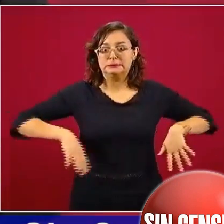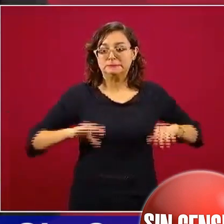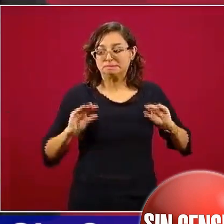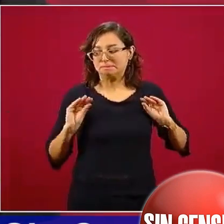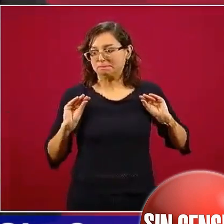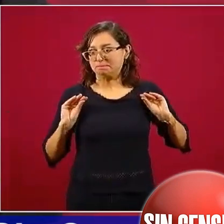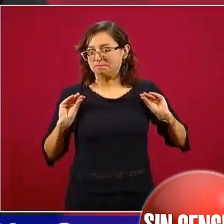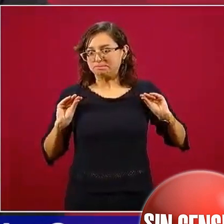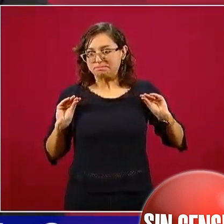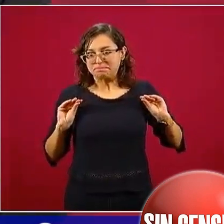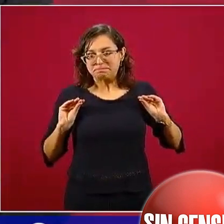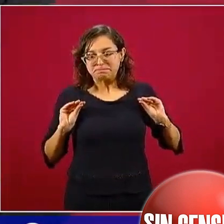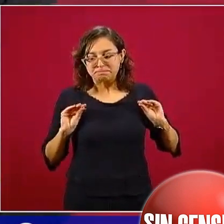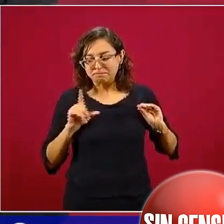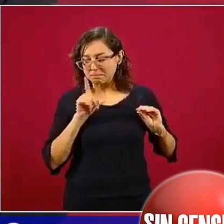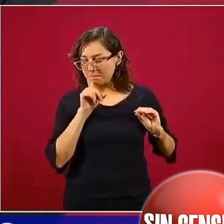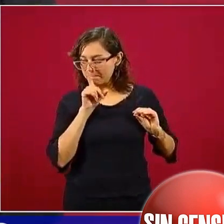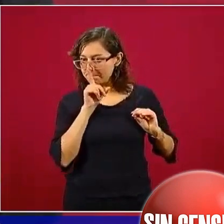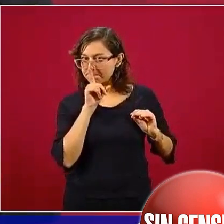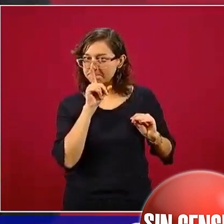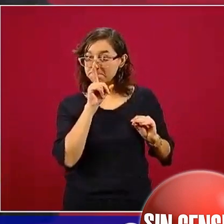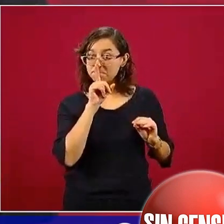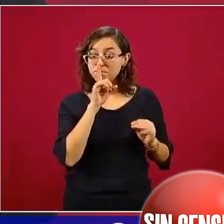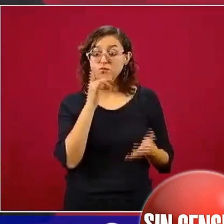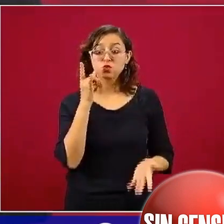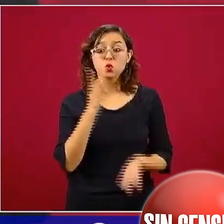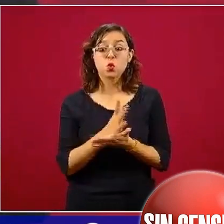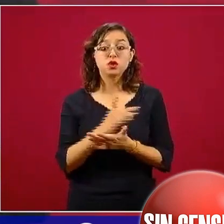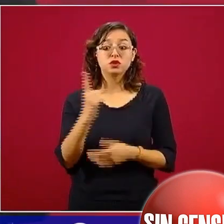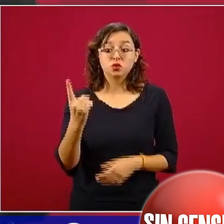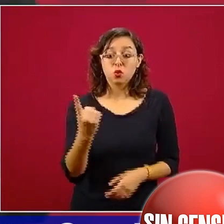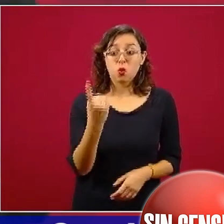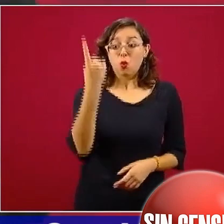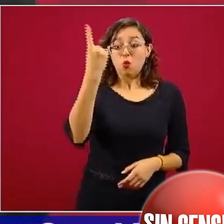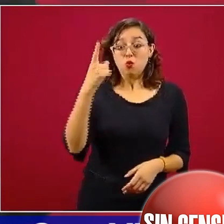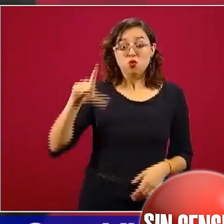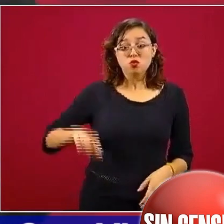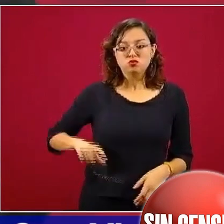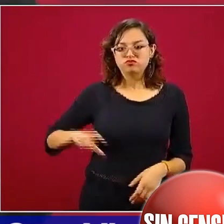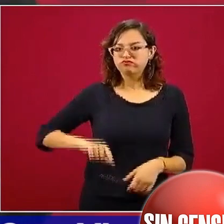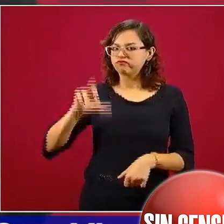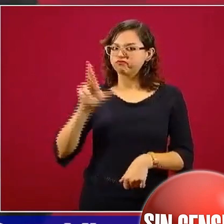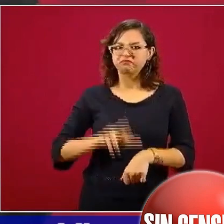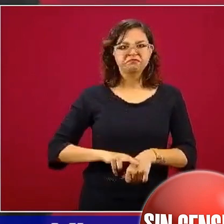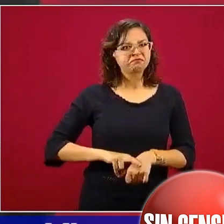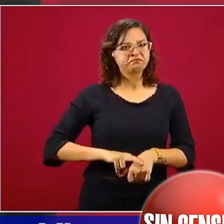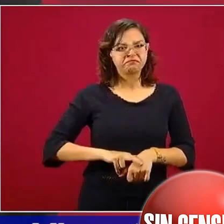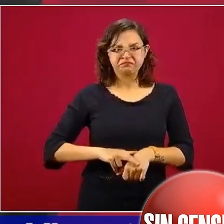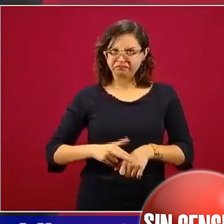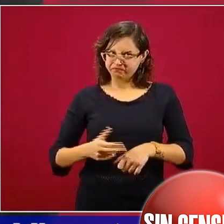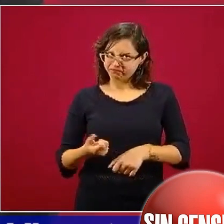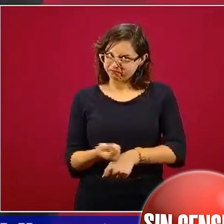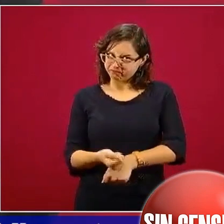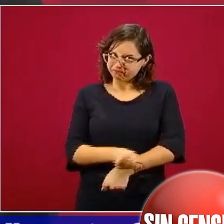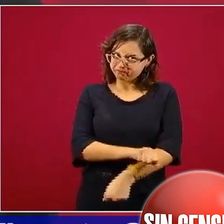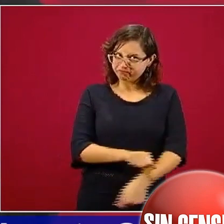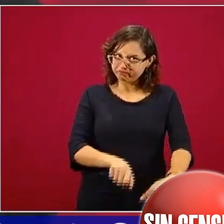Y el único gobernador que se rebela es Venustiano